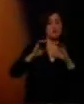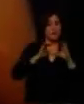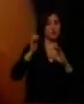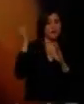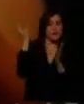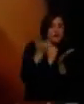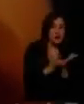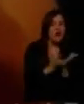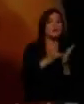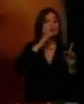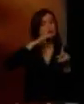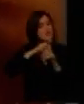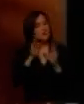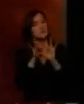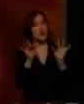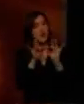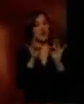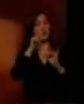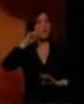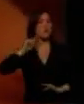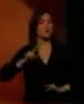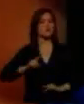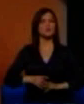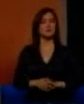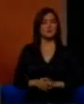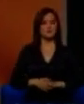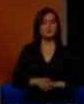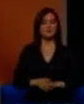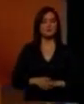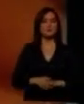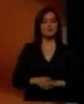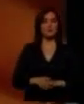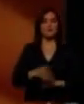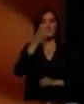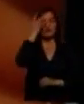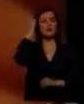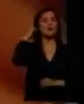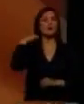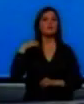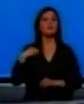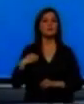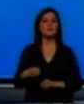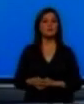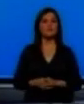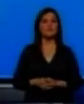conversaciones y mensajes de texto que serán sumados al proceso. Luis Antonio Ruiz, 24 horas.